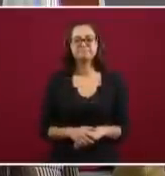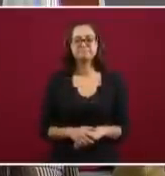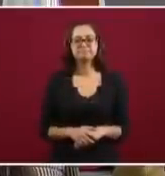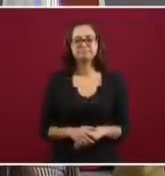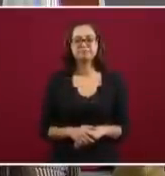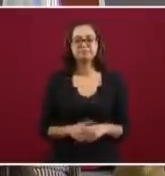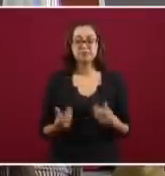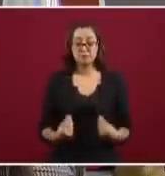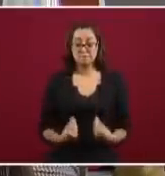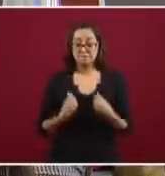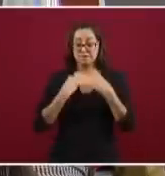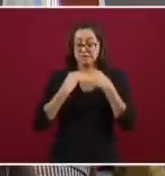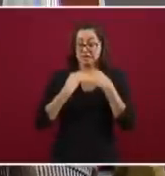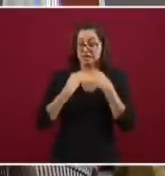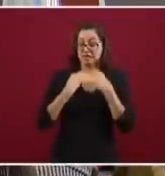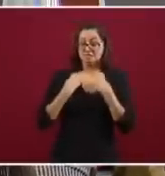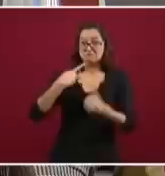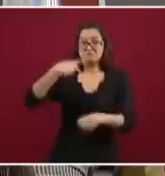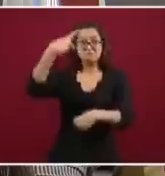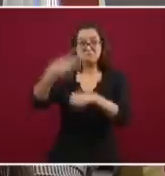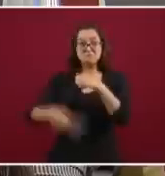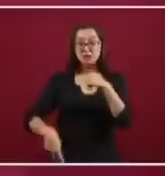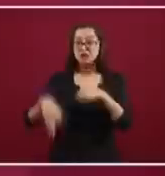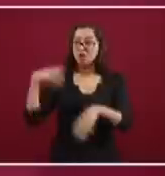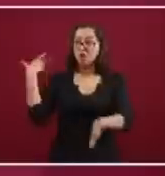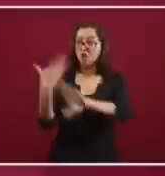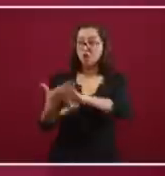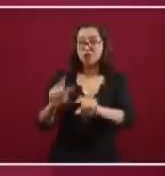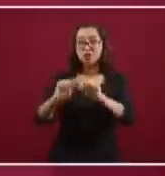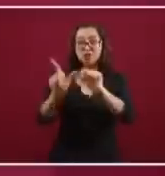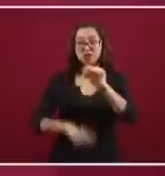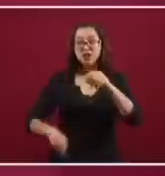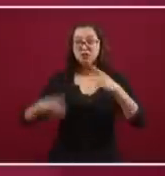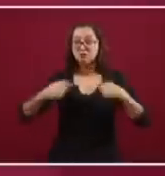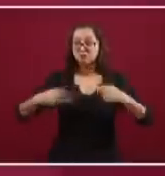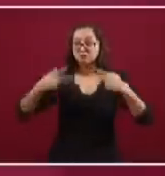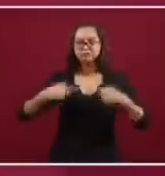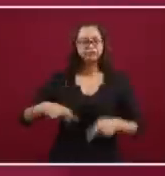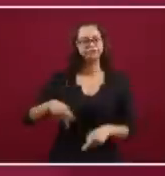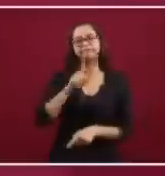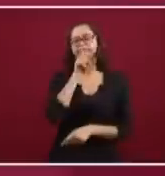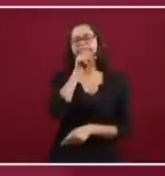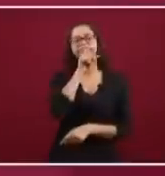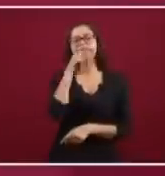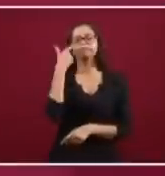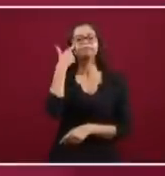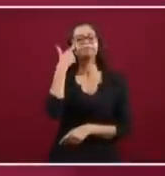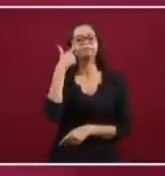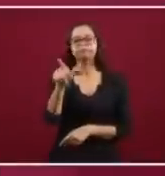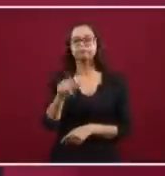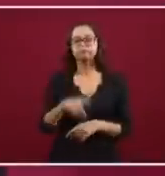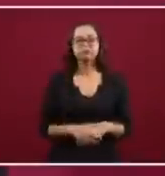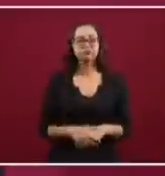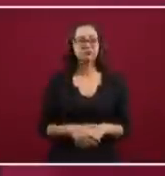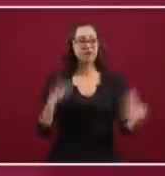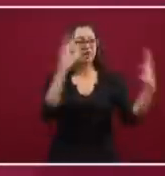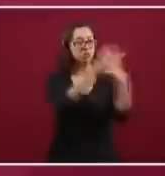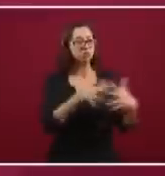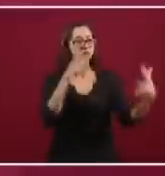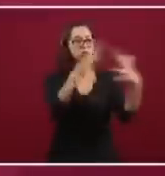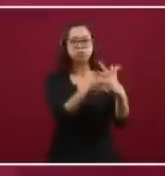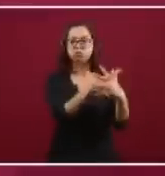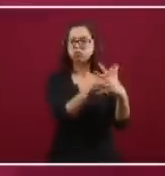poner en riesgo la vida de los mexicanos. y no quiero que haya daños